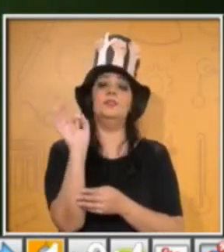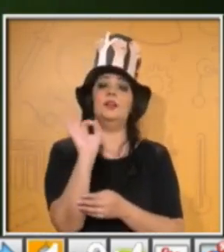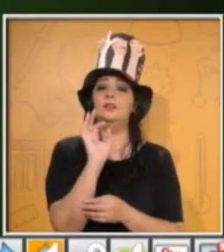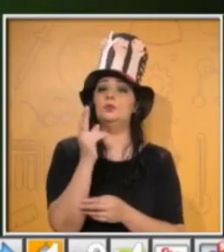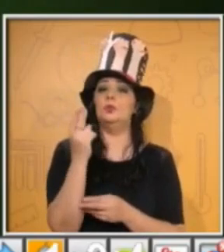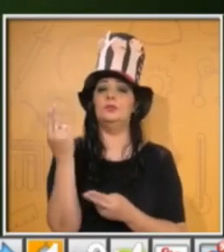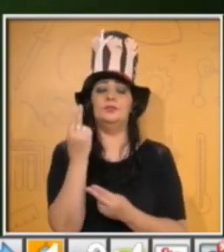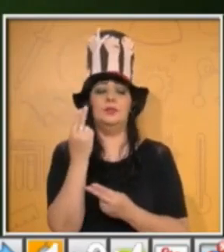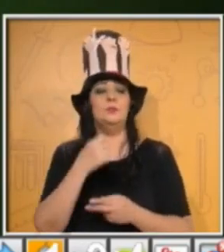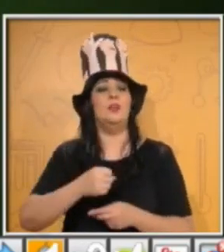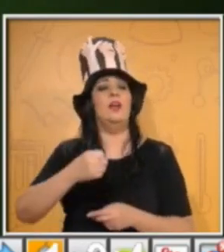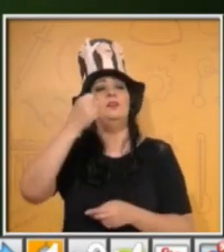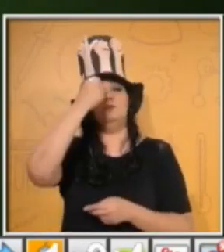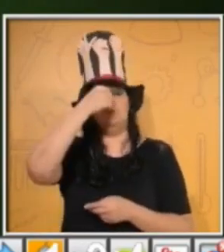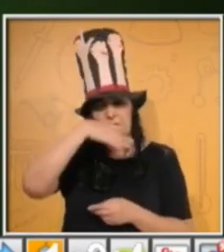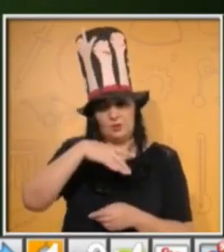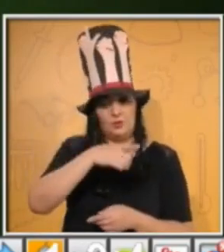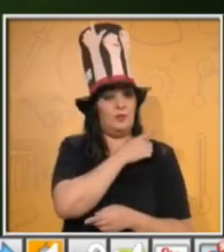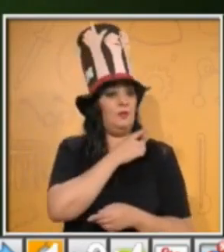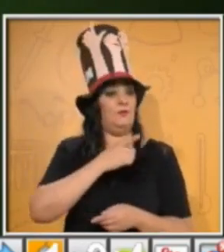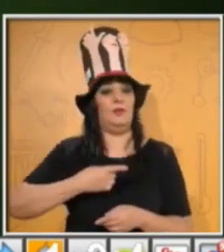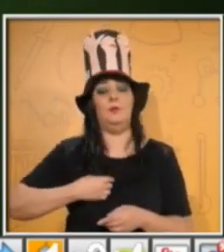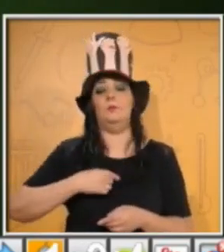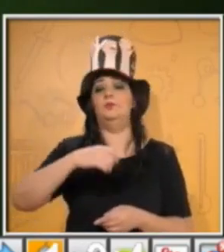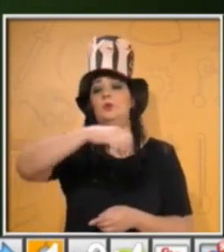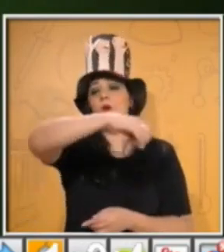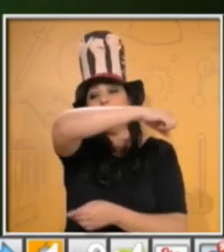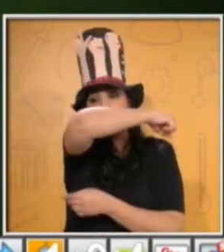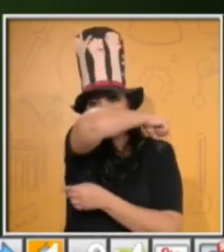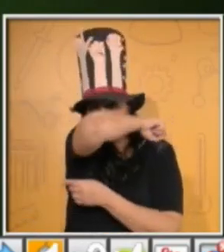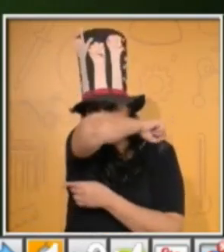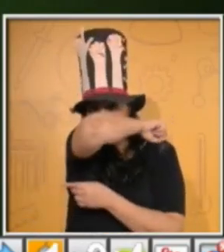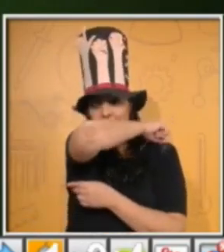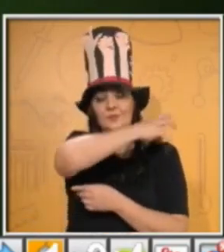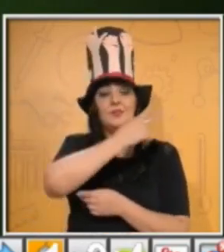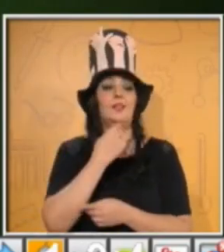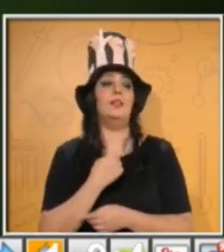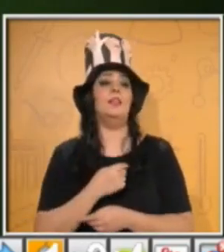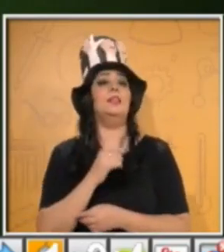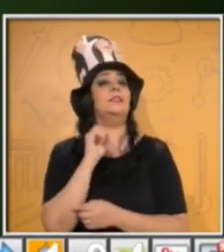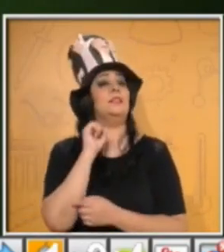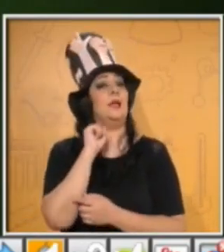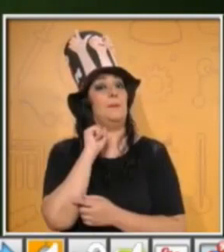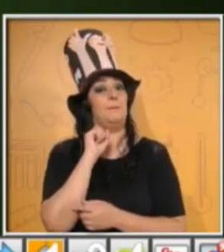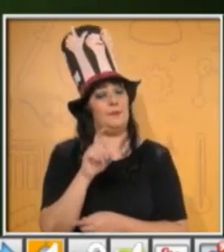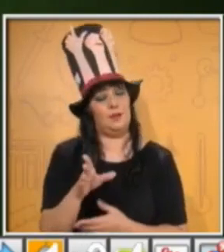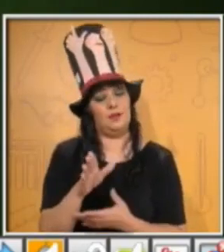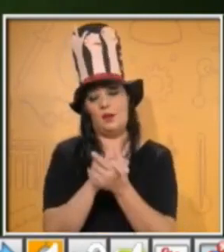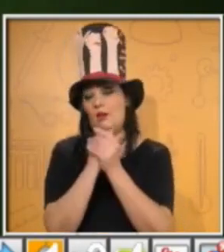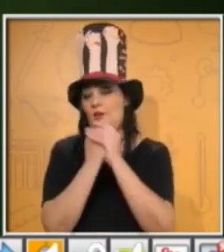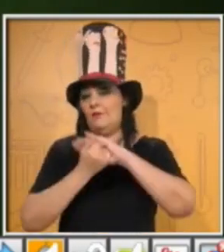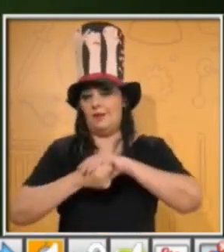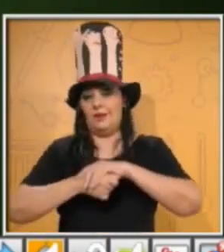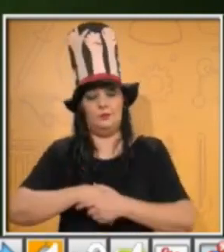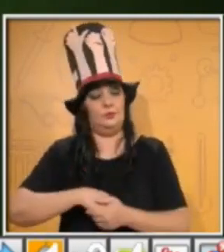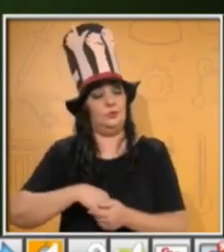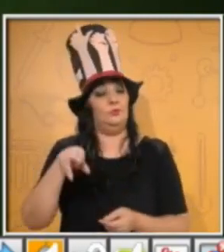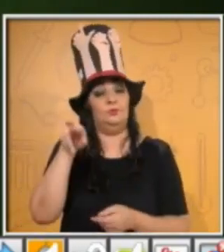ganas de estornudar, hay que utilizar el ángulo interno de nuestro codo y el lavado de manos